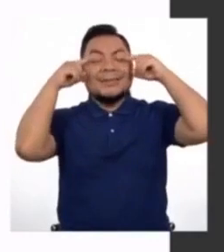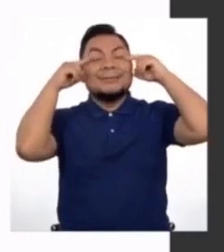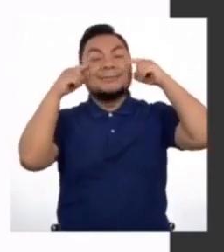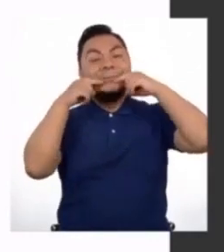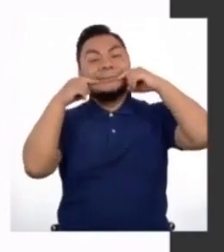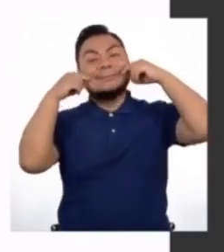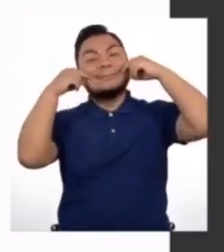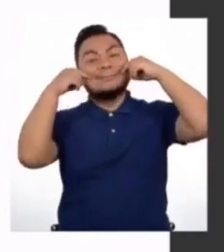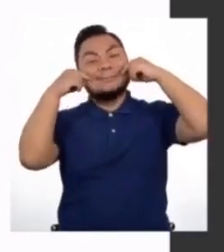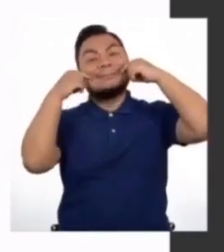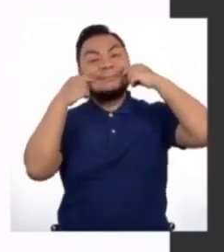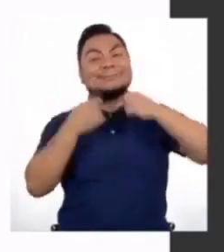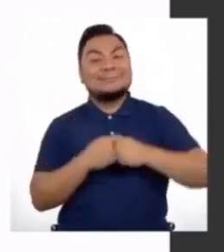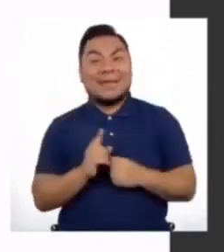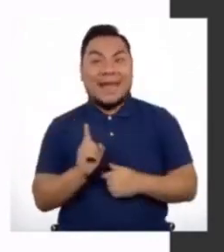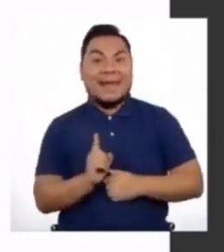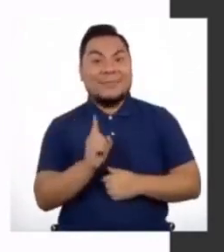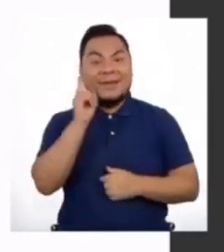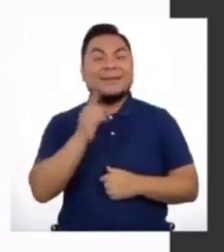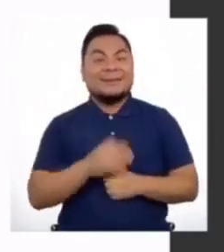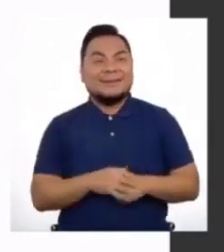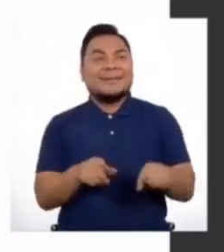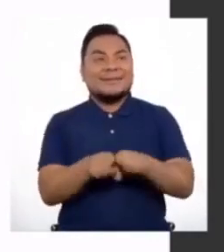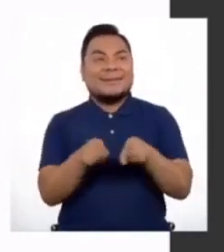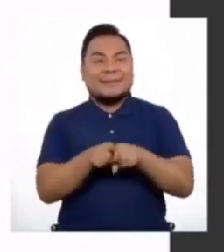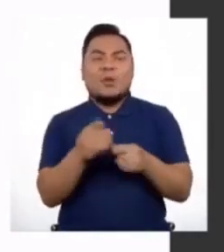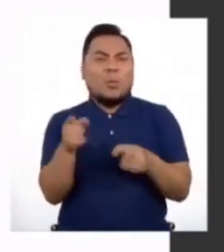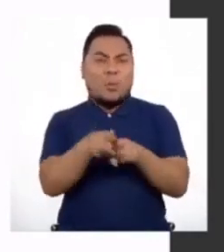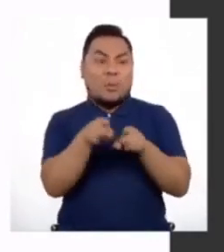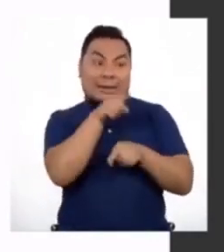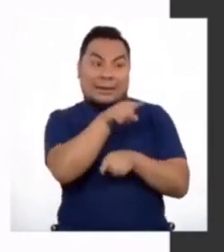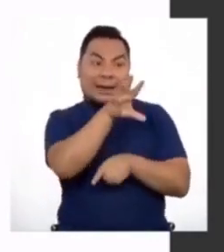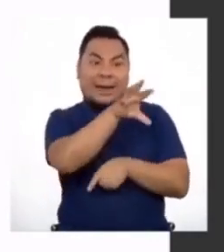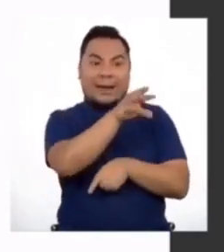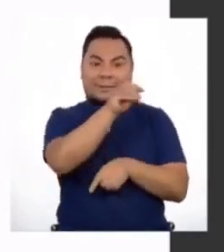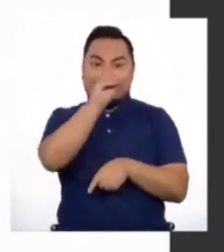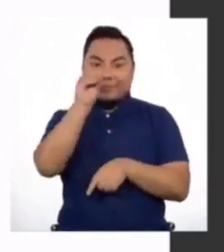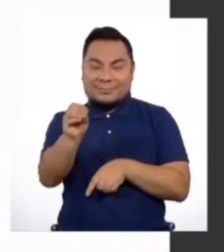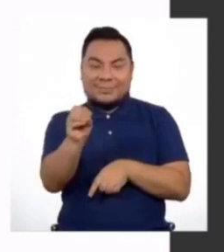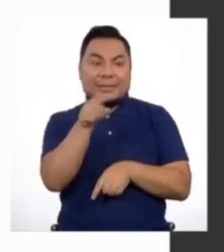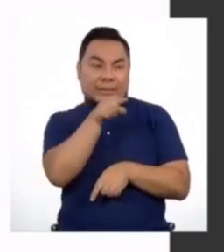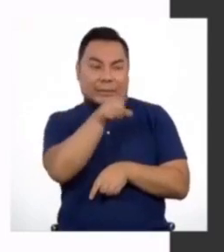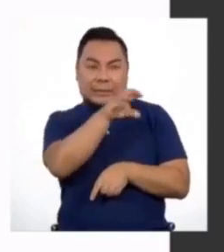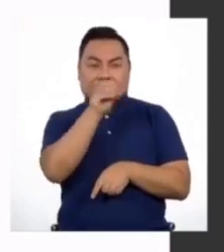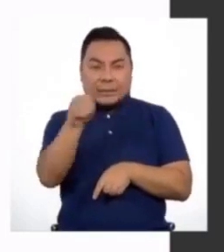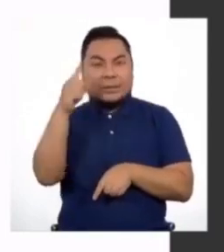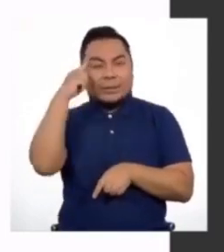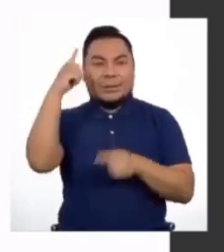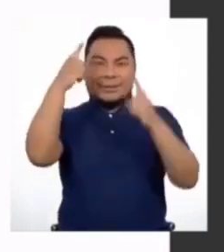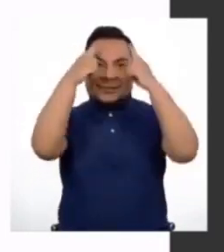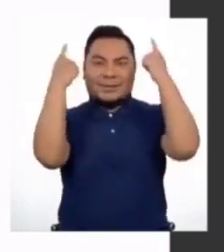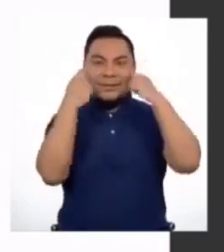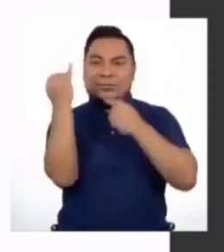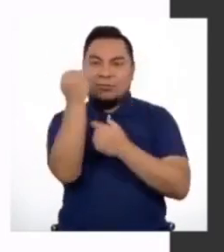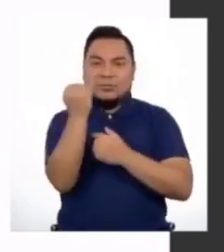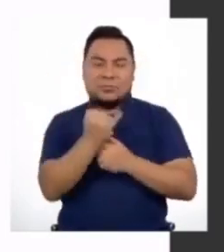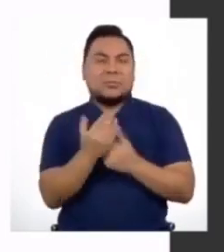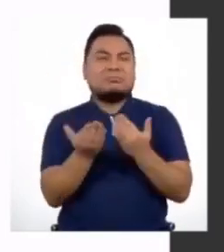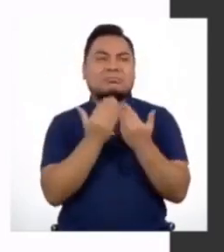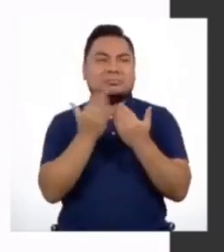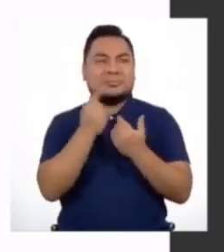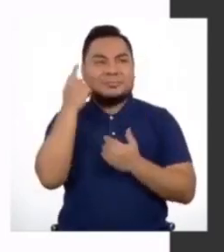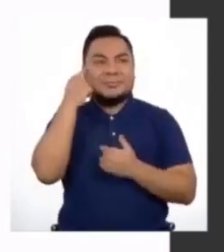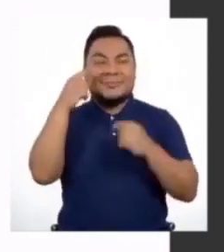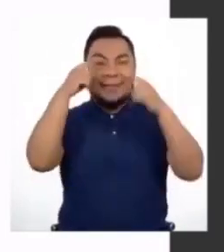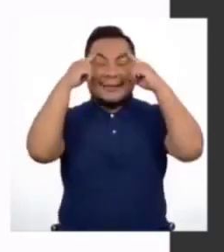también hacia arriba. Vamos a pasar el mismo proceso. Vamos a hacer algo con un estilo cartoon de caricatura y